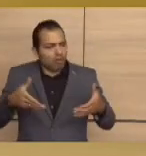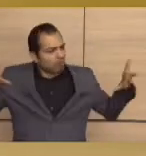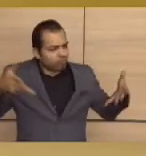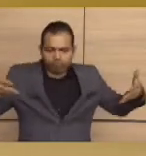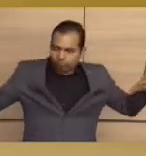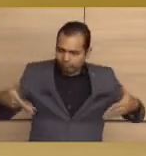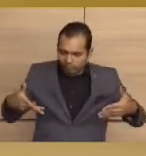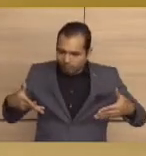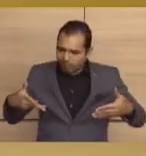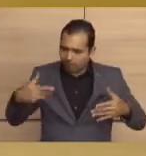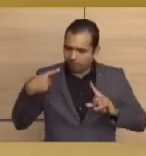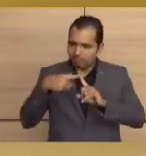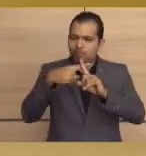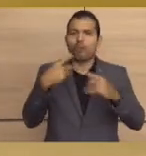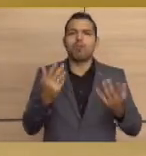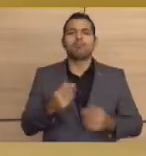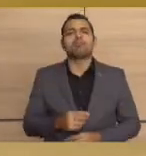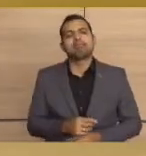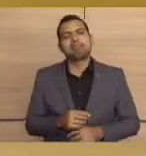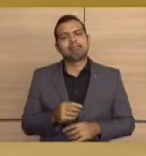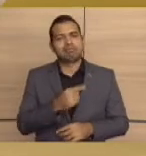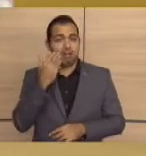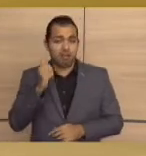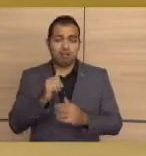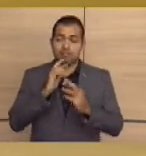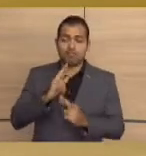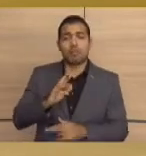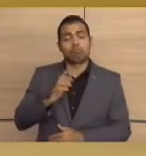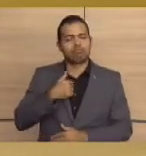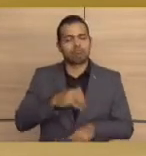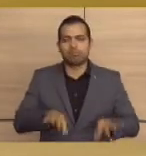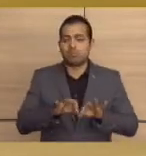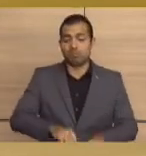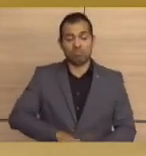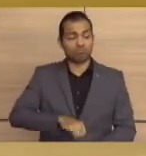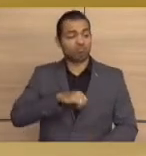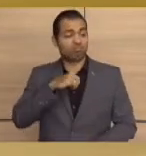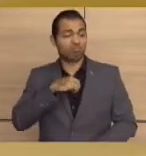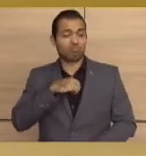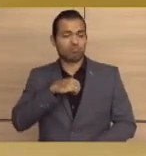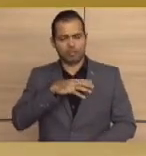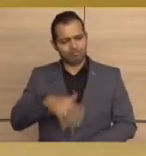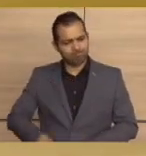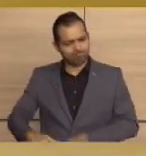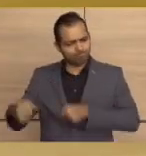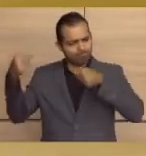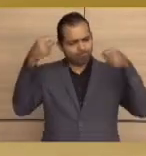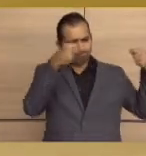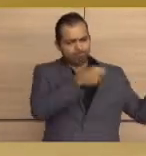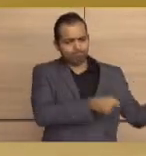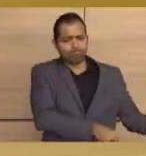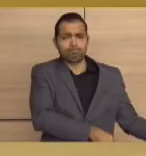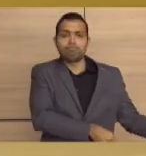duele a uno, ya sea 7, 1, 10 goles que te metan, pero es entender que independientemente de qué pase, mi compañera también está